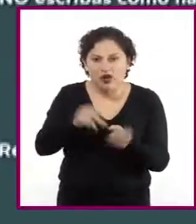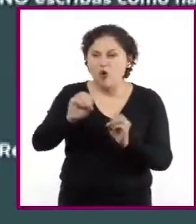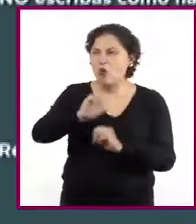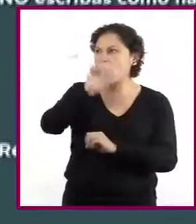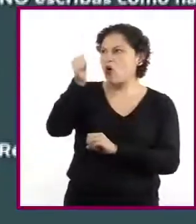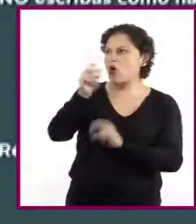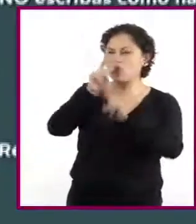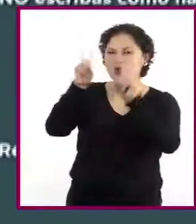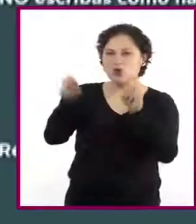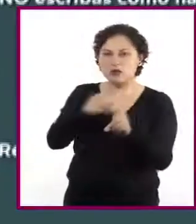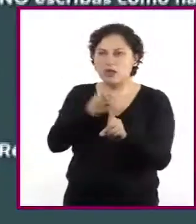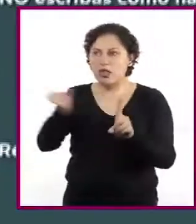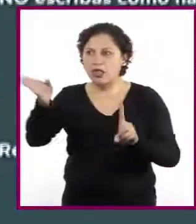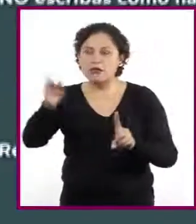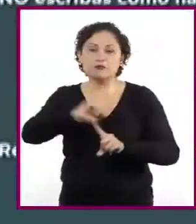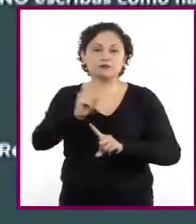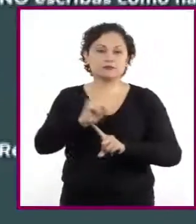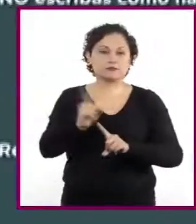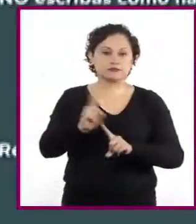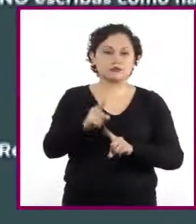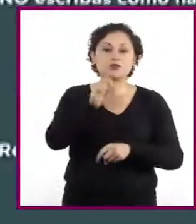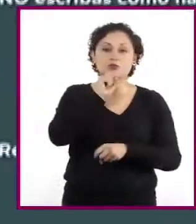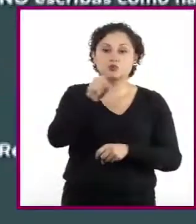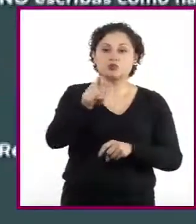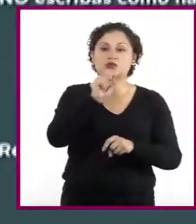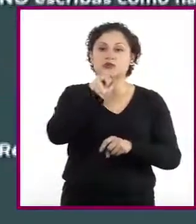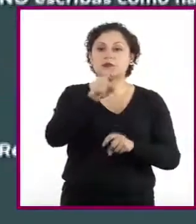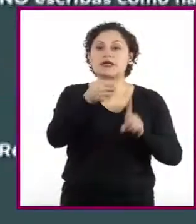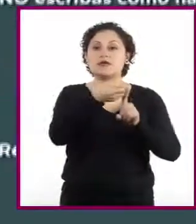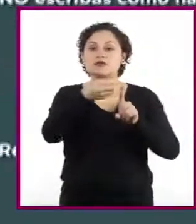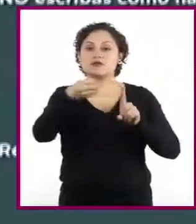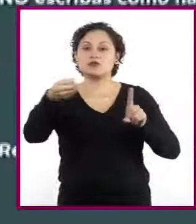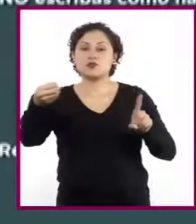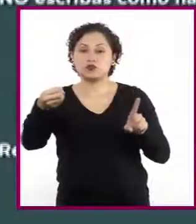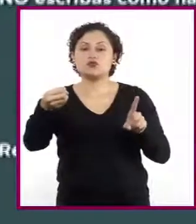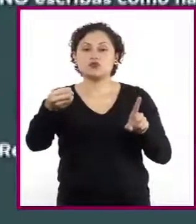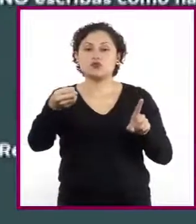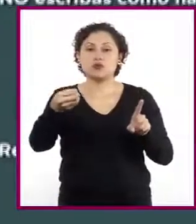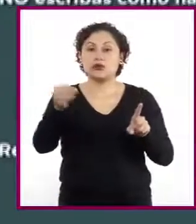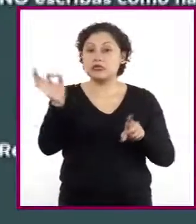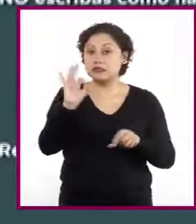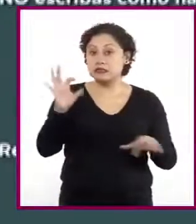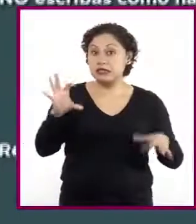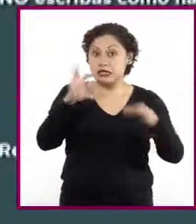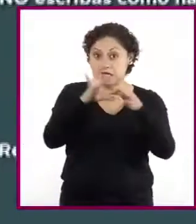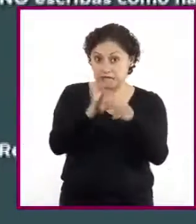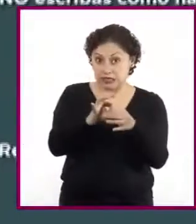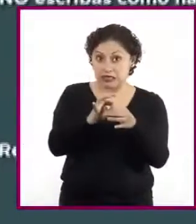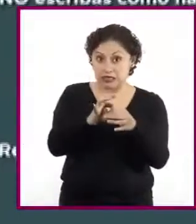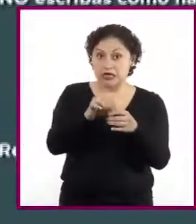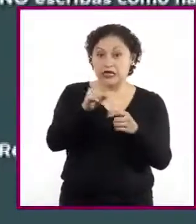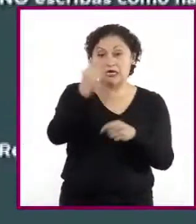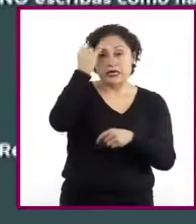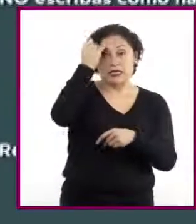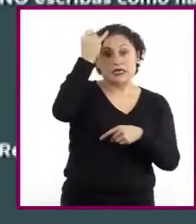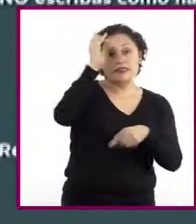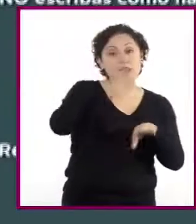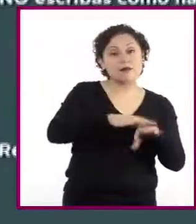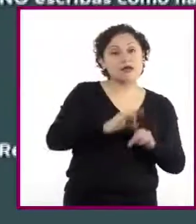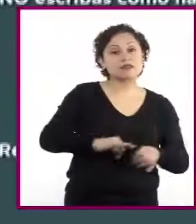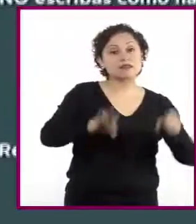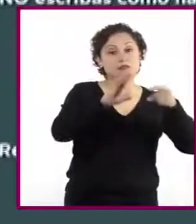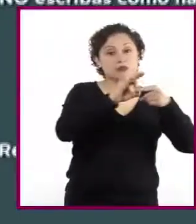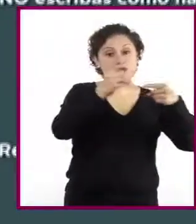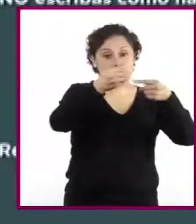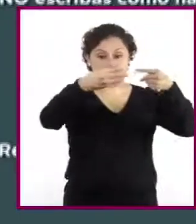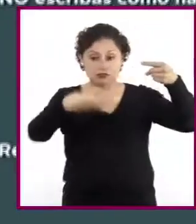Escribe oraciones sencillas y evita los adjetivos. Si vas a conectar oraciones, hazlo considerando la idea principal y cuál se